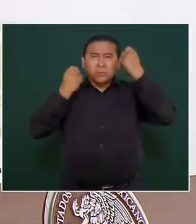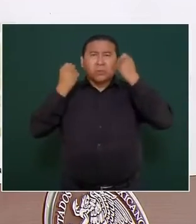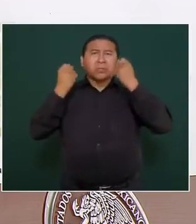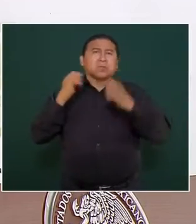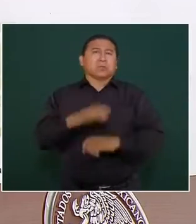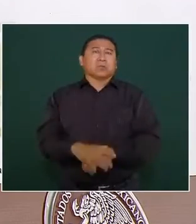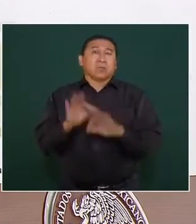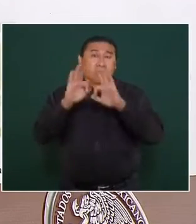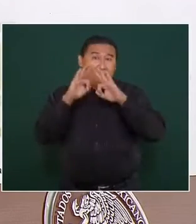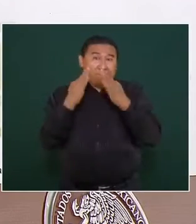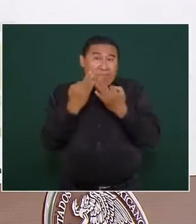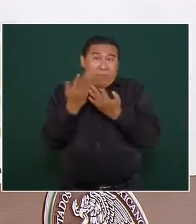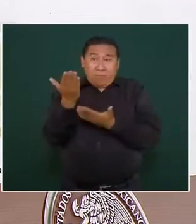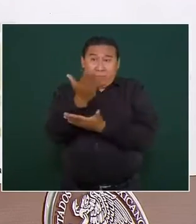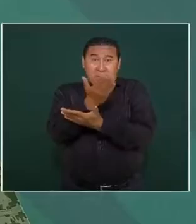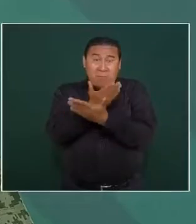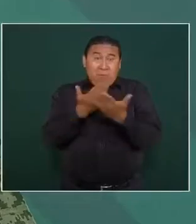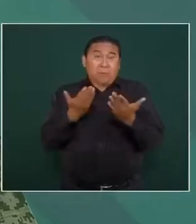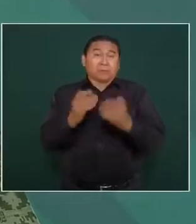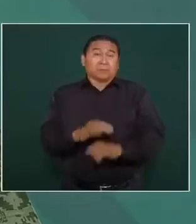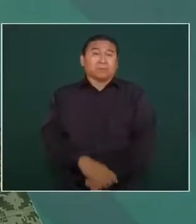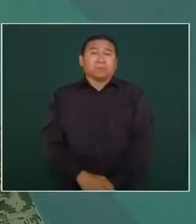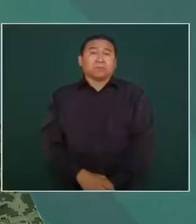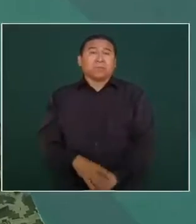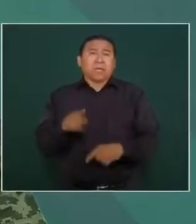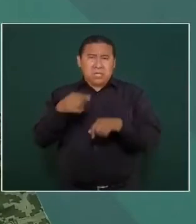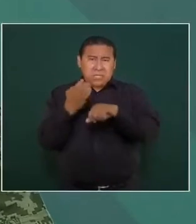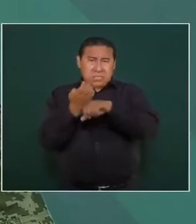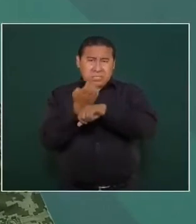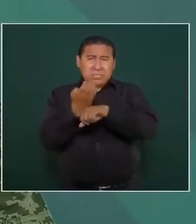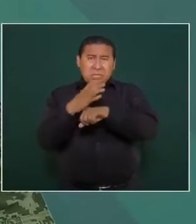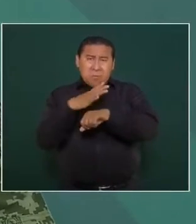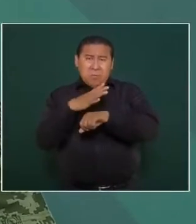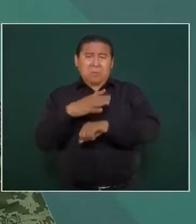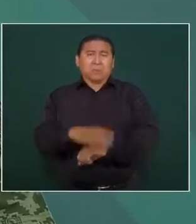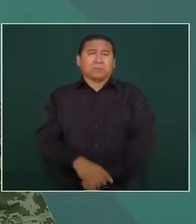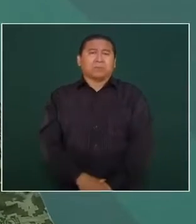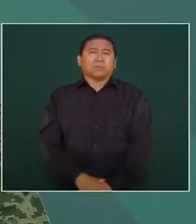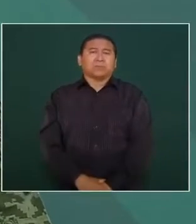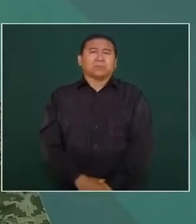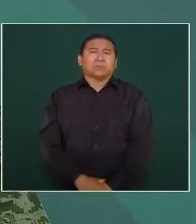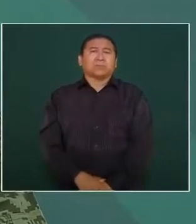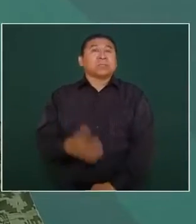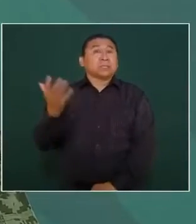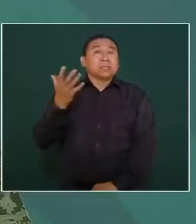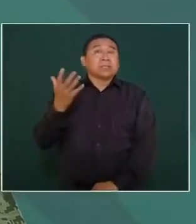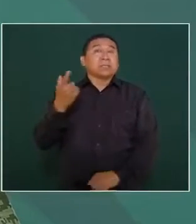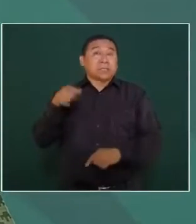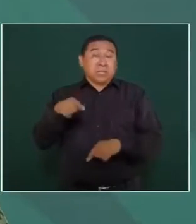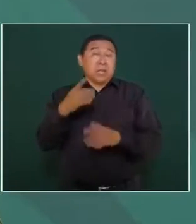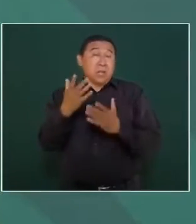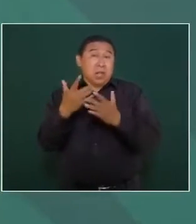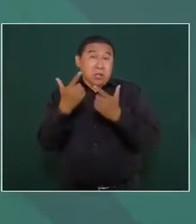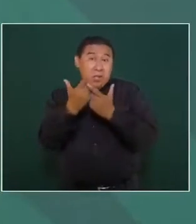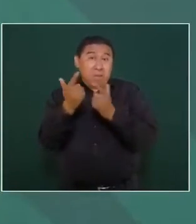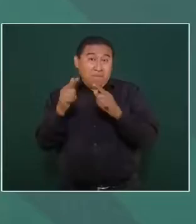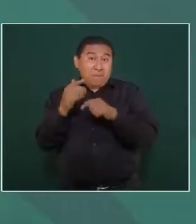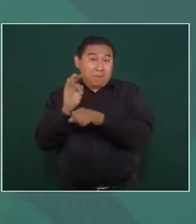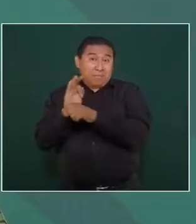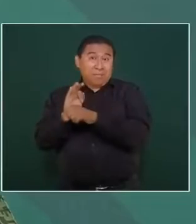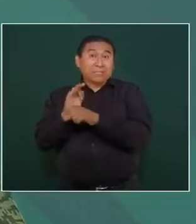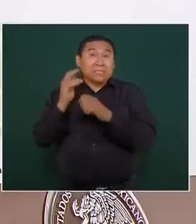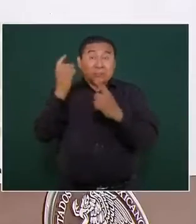las estrategias que se establecieron aquí en el estado fue la creación del Batallón de